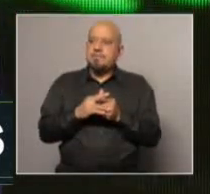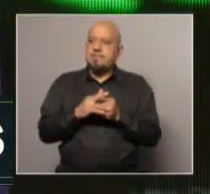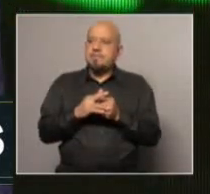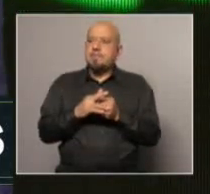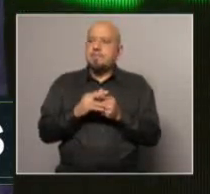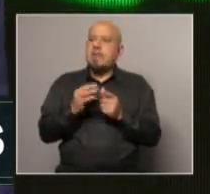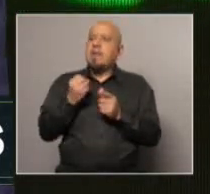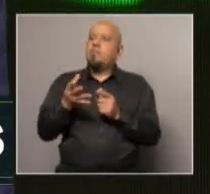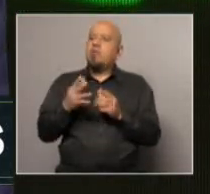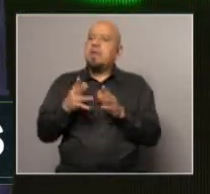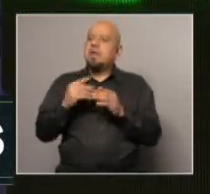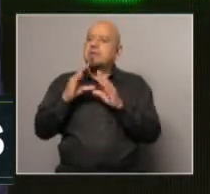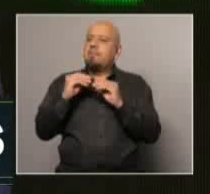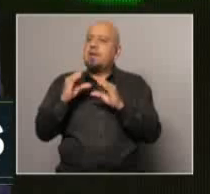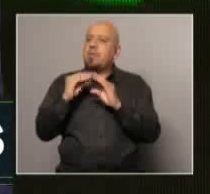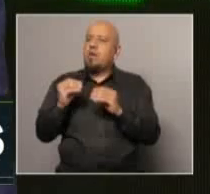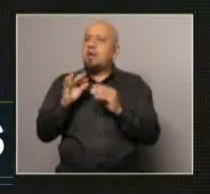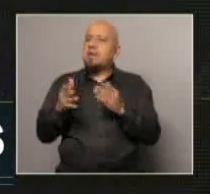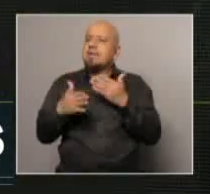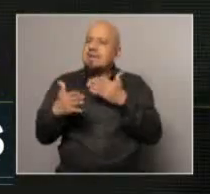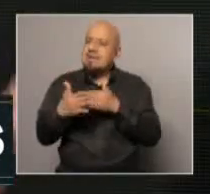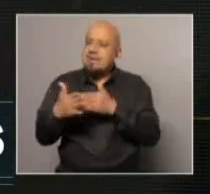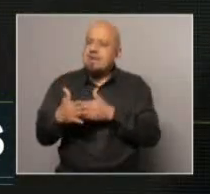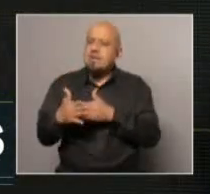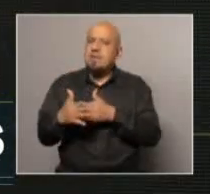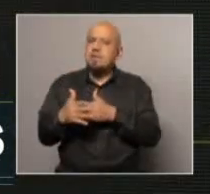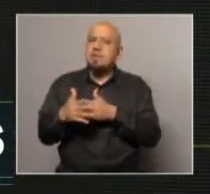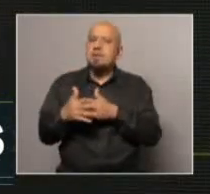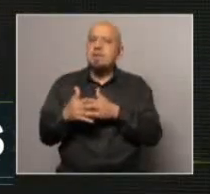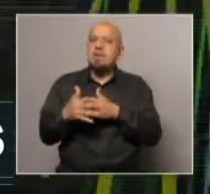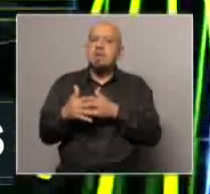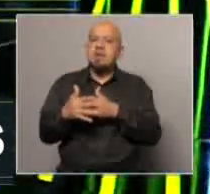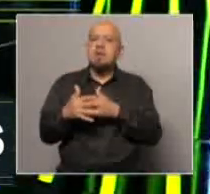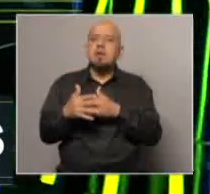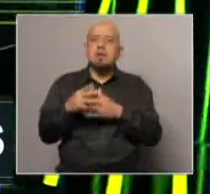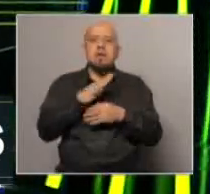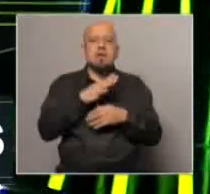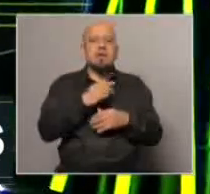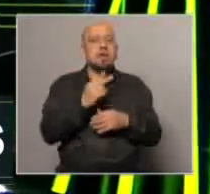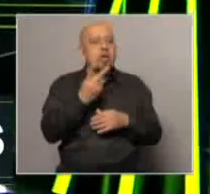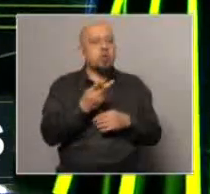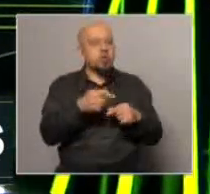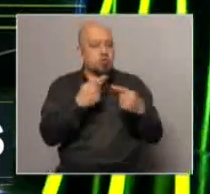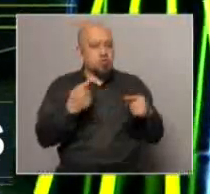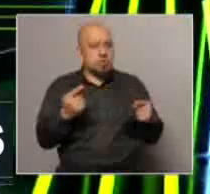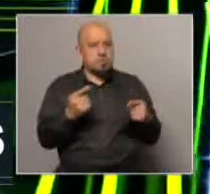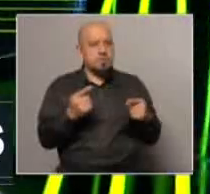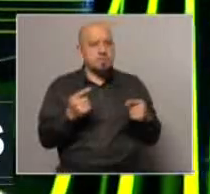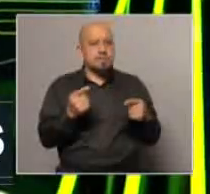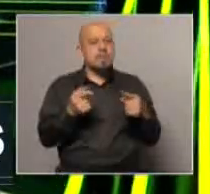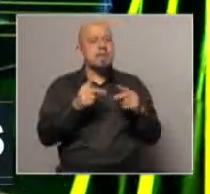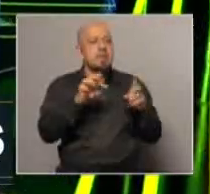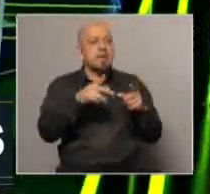¿es porque es marihuana que están trabados? Esa es una excelente pregunta, profe. Yo creo que hay dos cosas. Sin duda que el tema